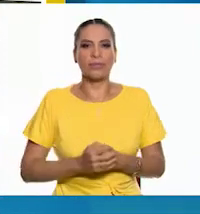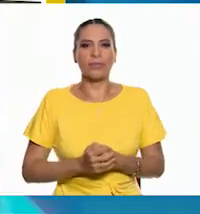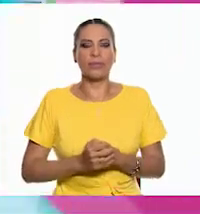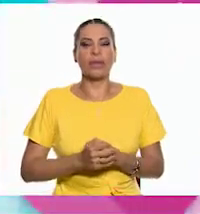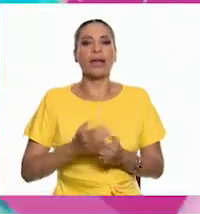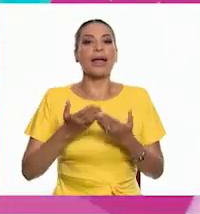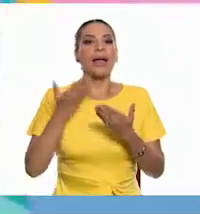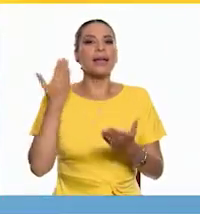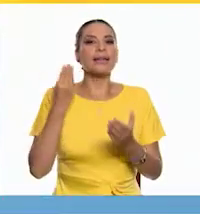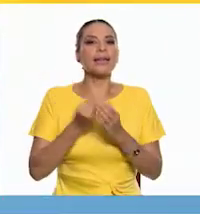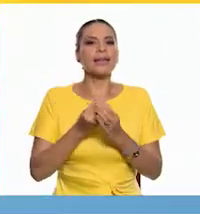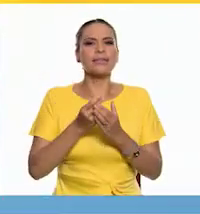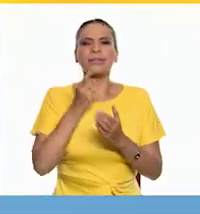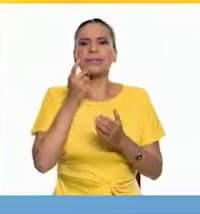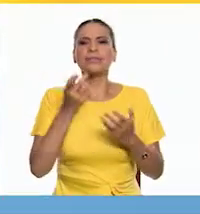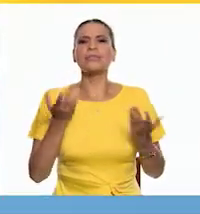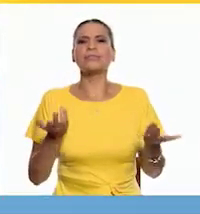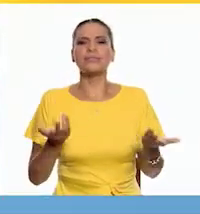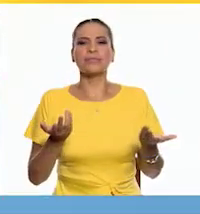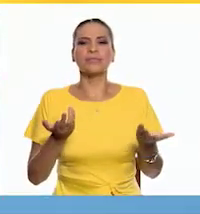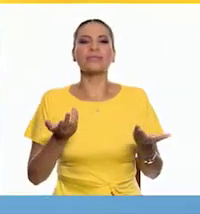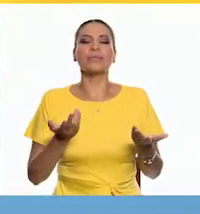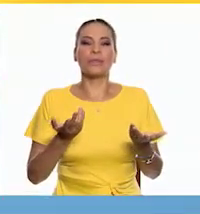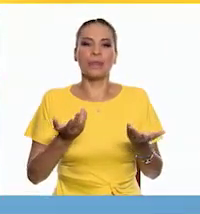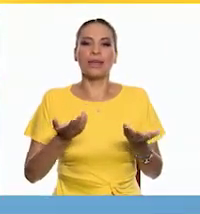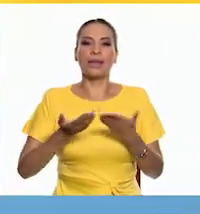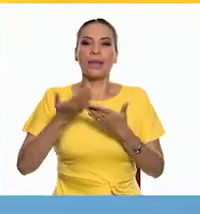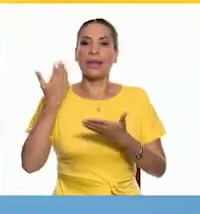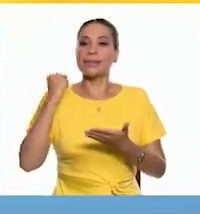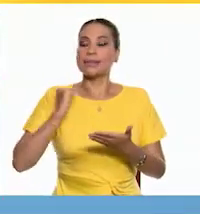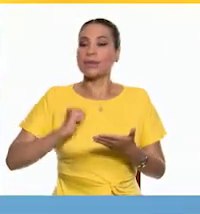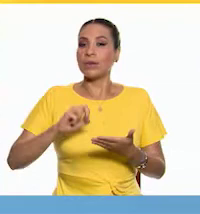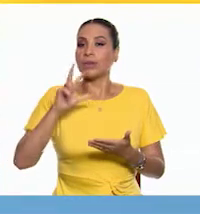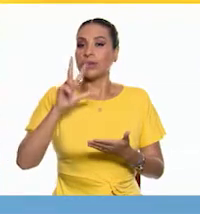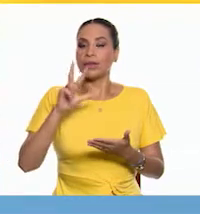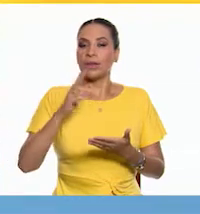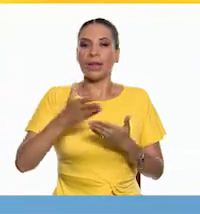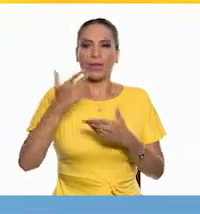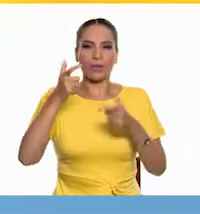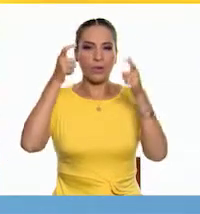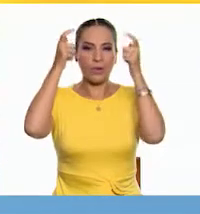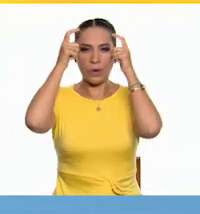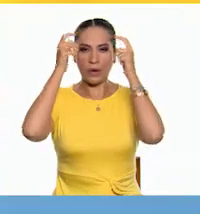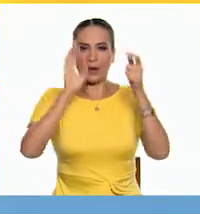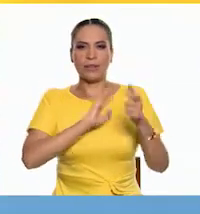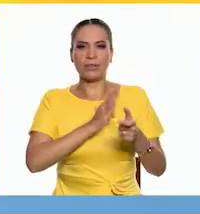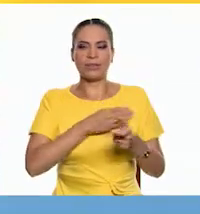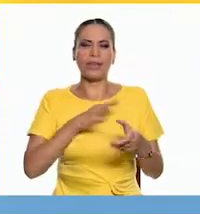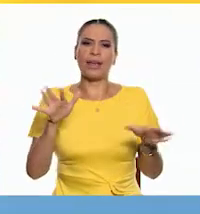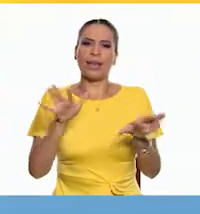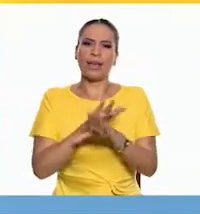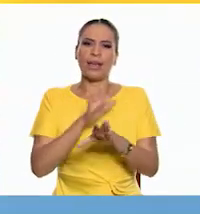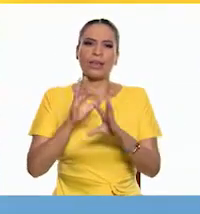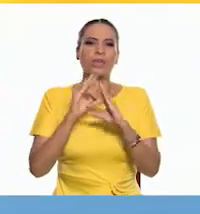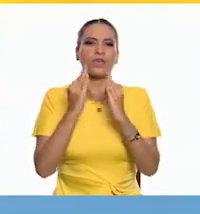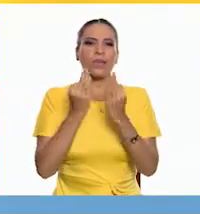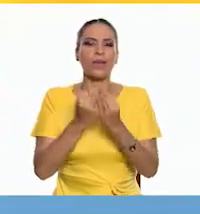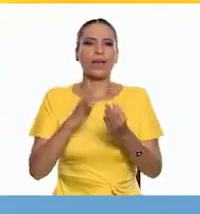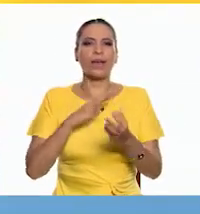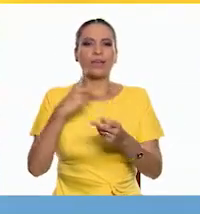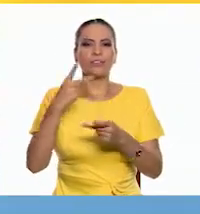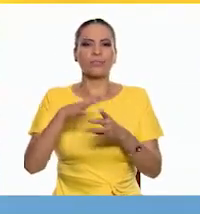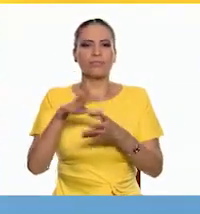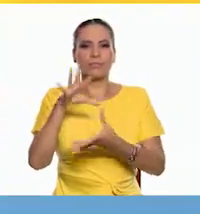clase anterior dijimos que desde el siglo XVIII la corona española emprendió cambios en la forma de administrar